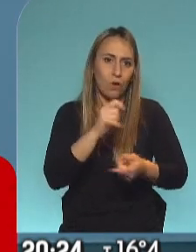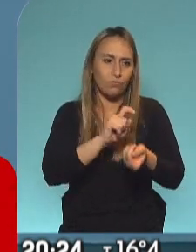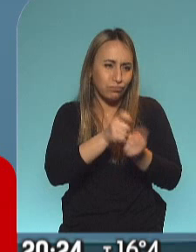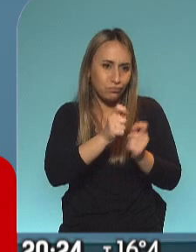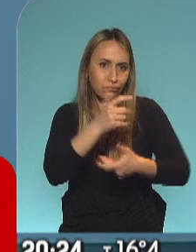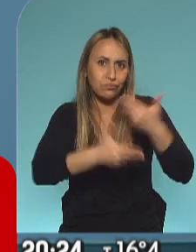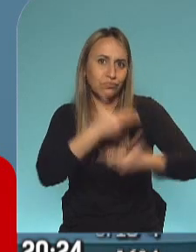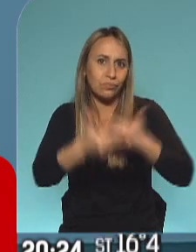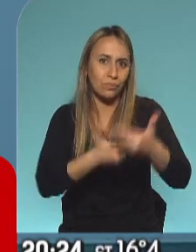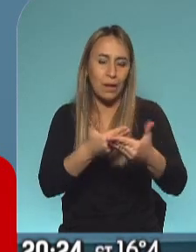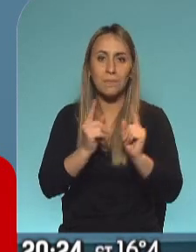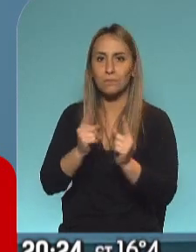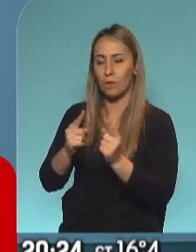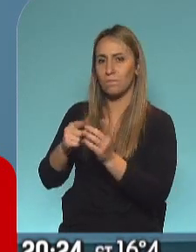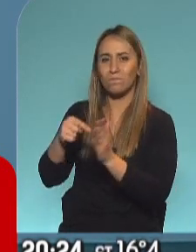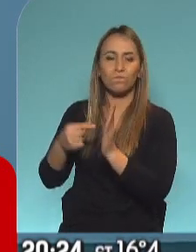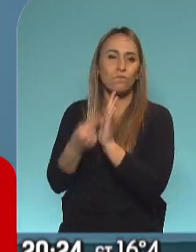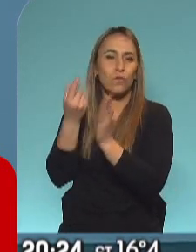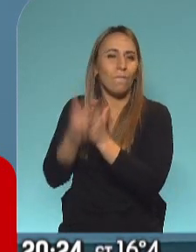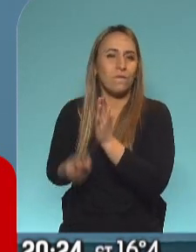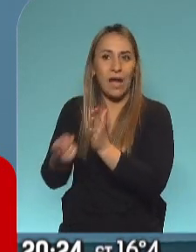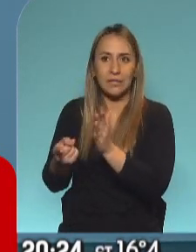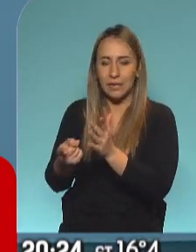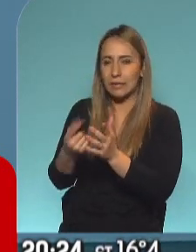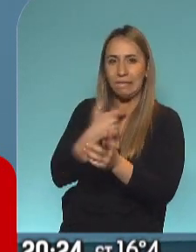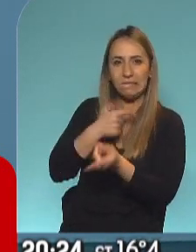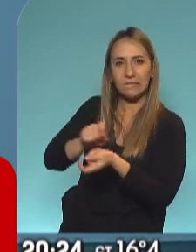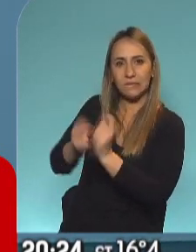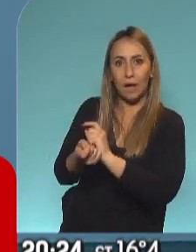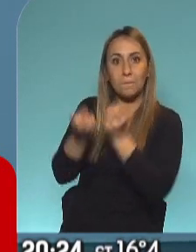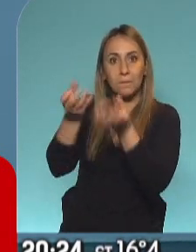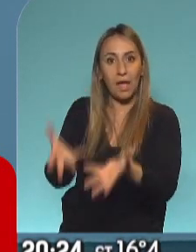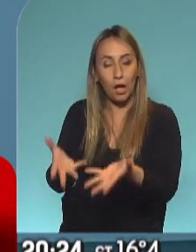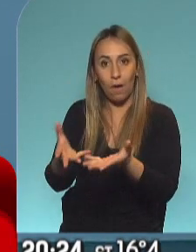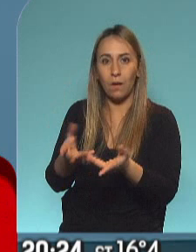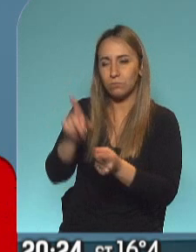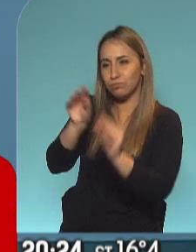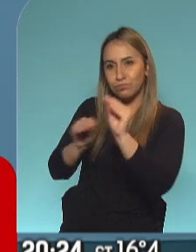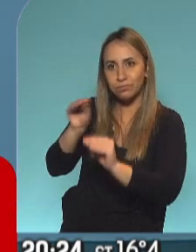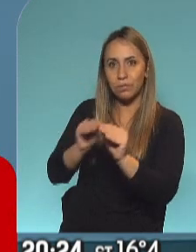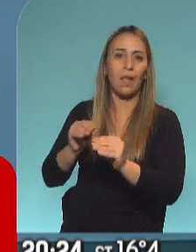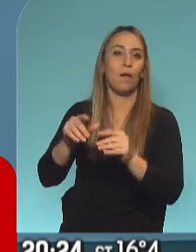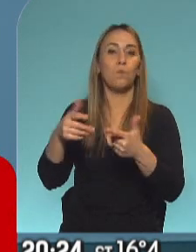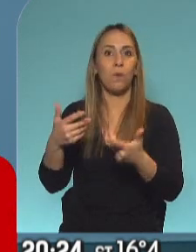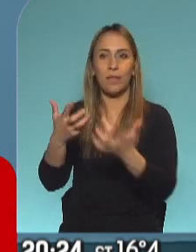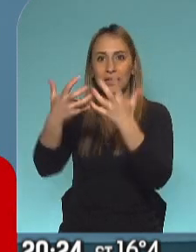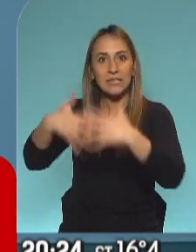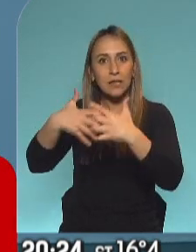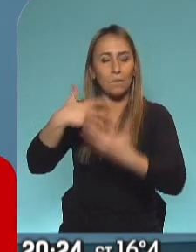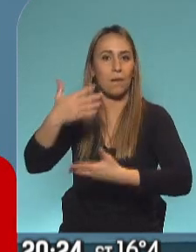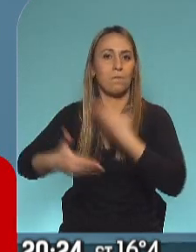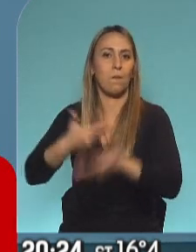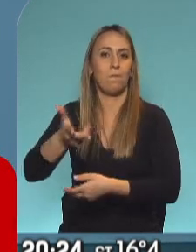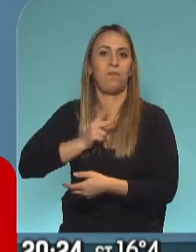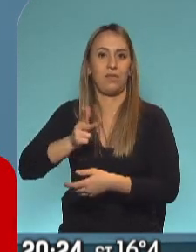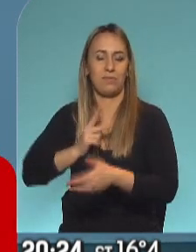defecto, saber cuál es la realidad al día de hoy y a partir de ahí no haya más atrasos en todos los comunicados sucesivos,